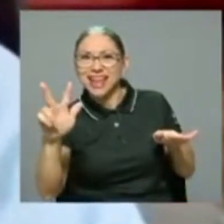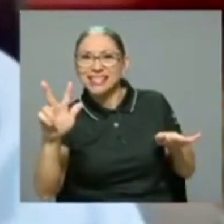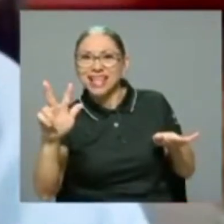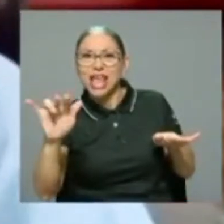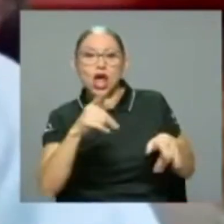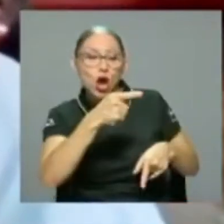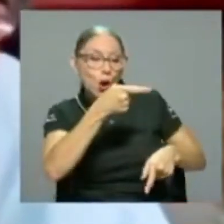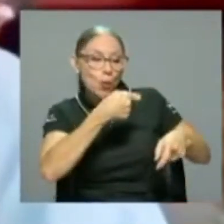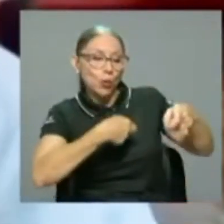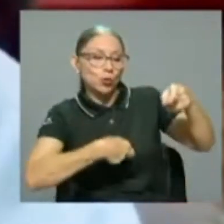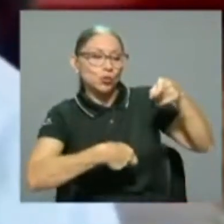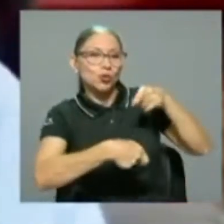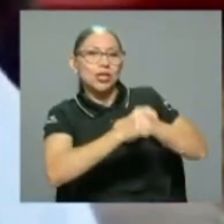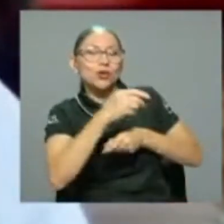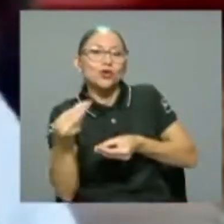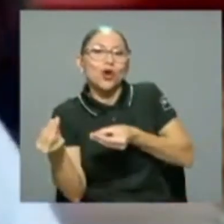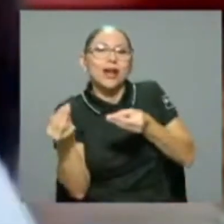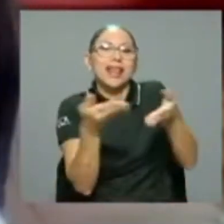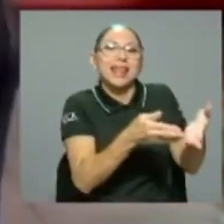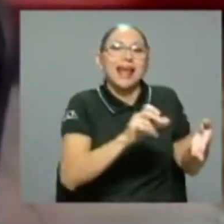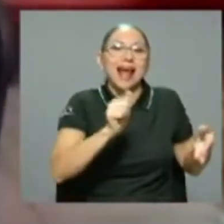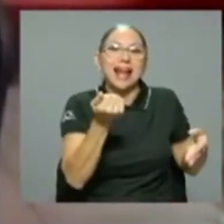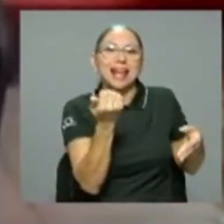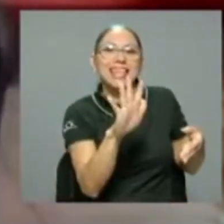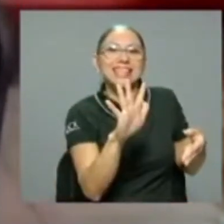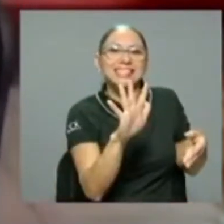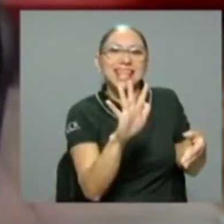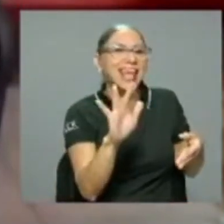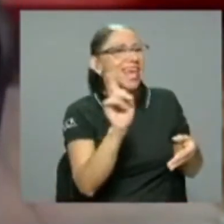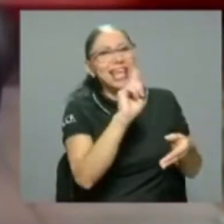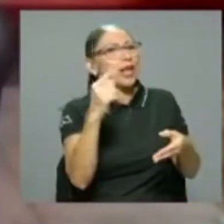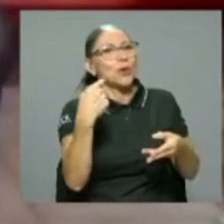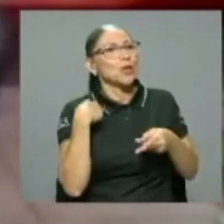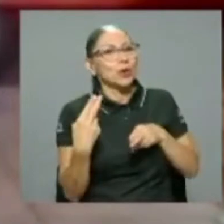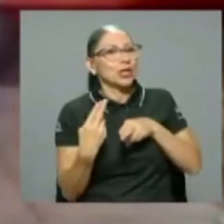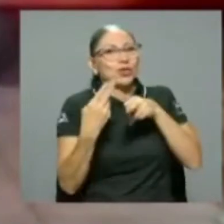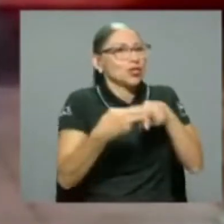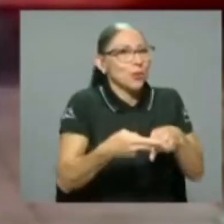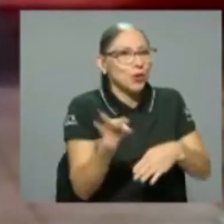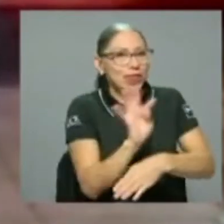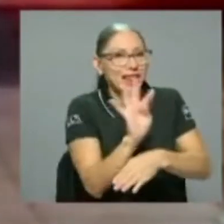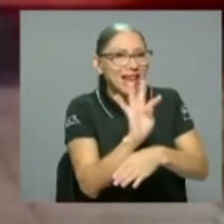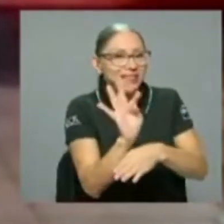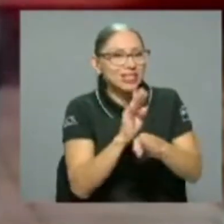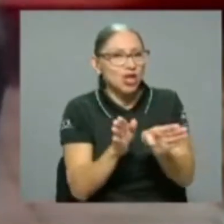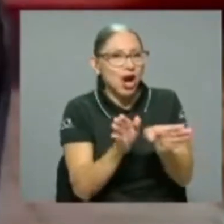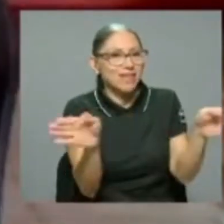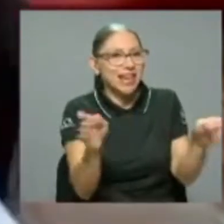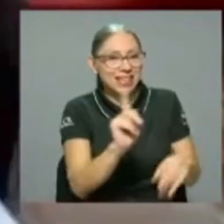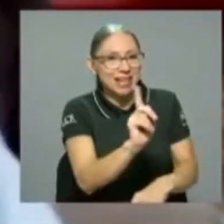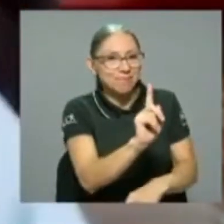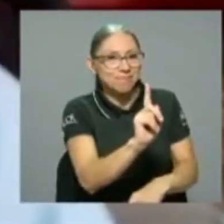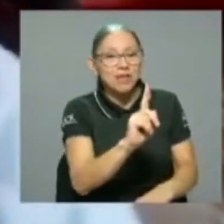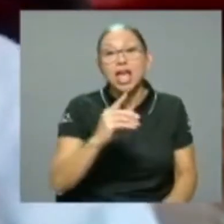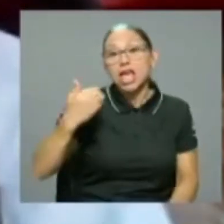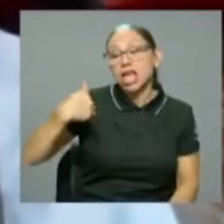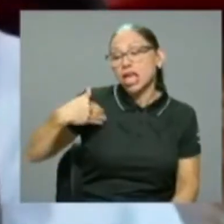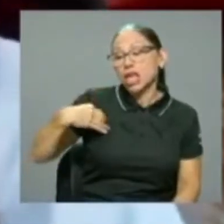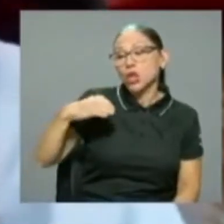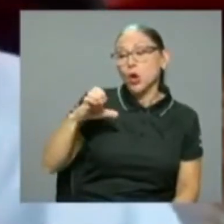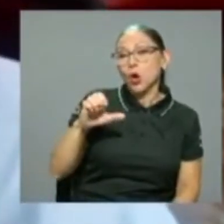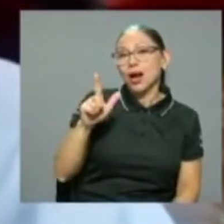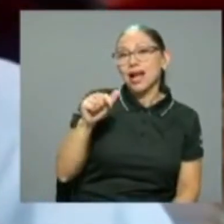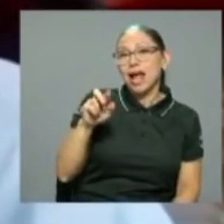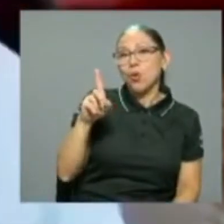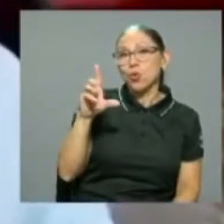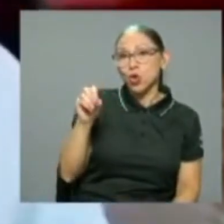yo llamo televisión abierta. Correcto. Y don Claudio fue realmente quien tomó las